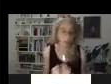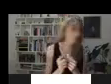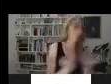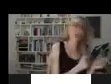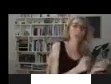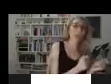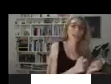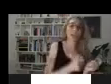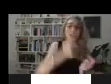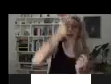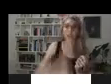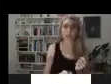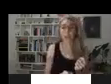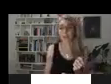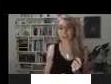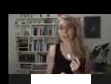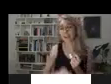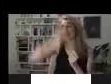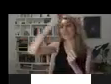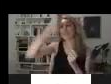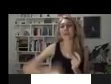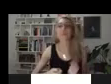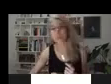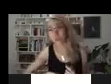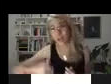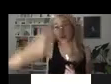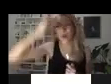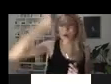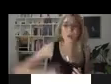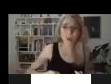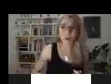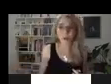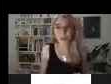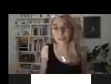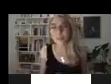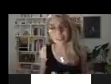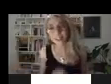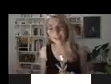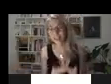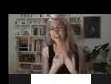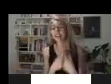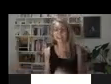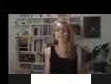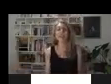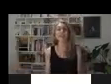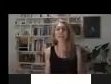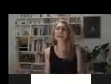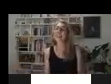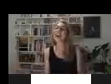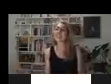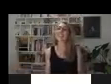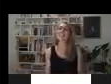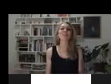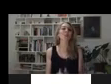diría todo lo que les dije recién, hay que resetearlo o reformularlo o ponerlo en cuestionamiento. La